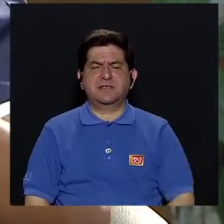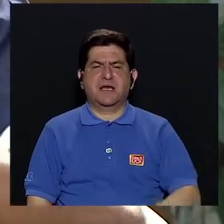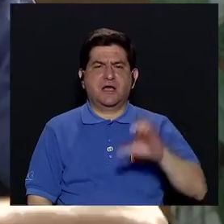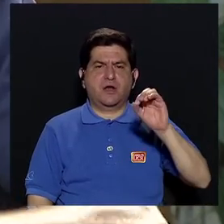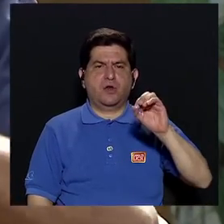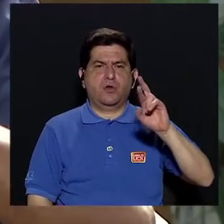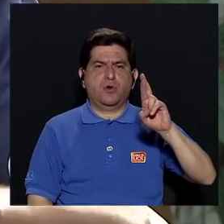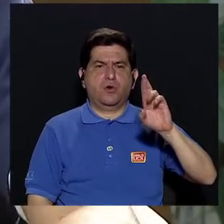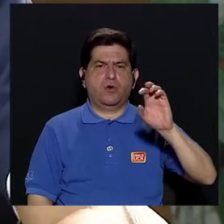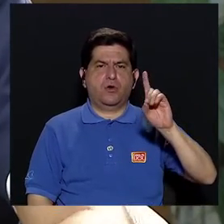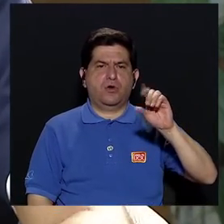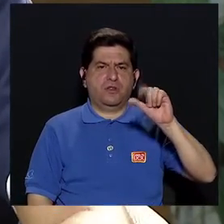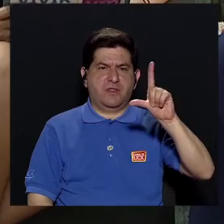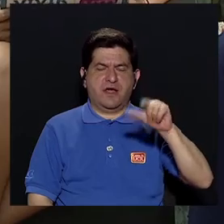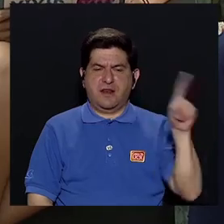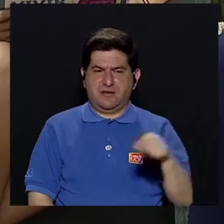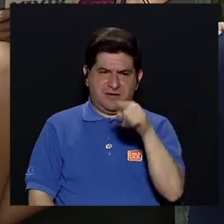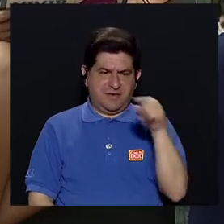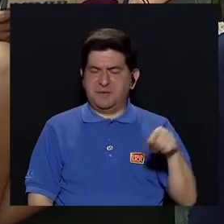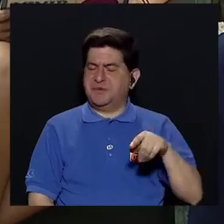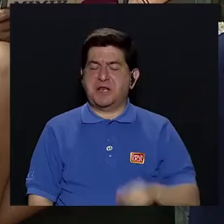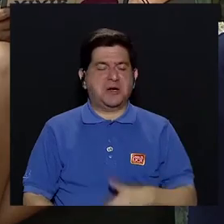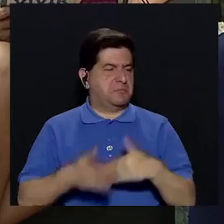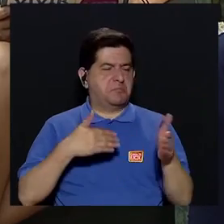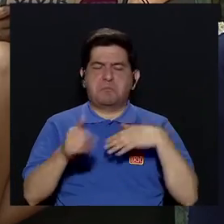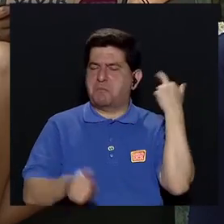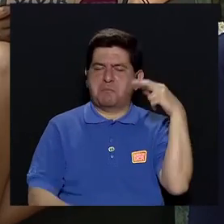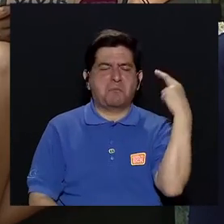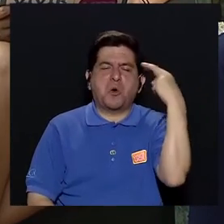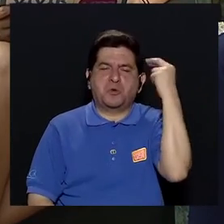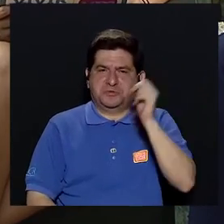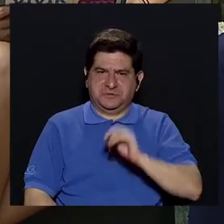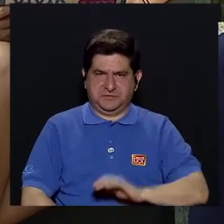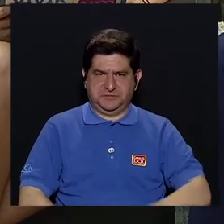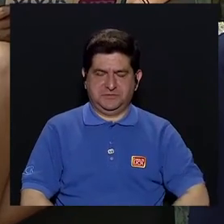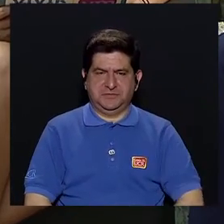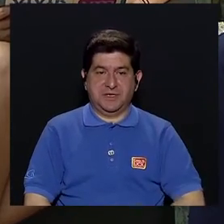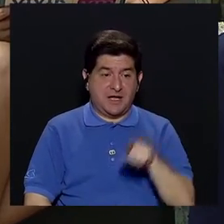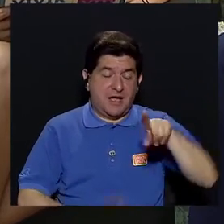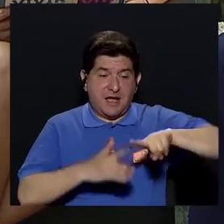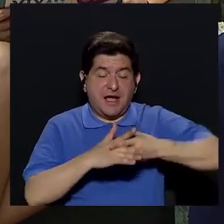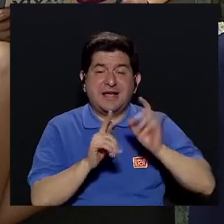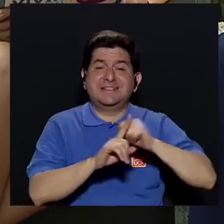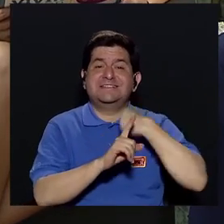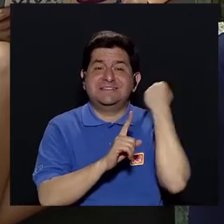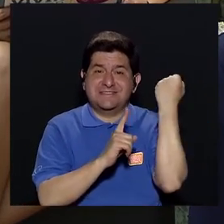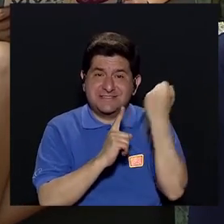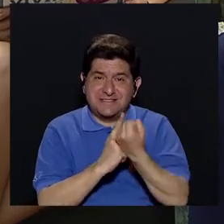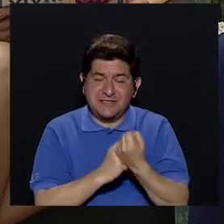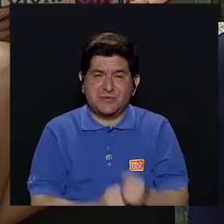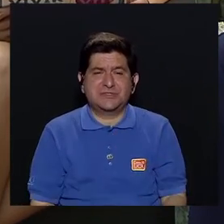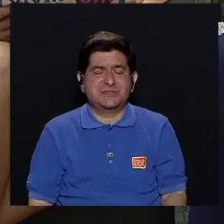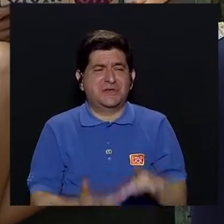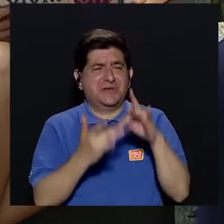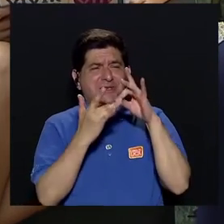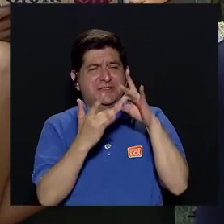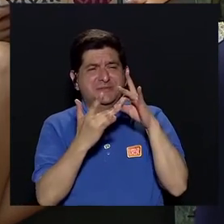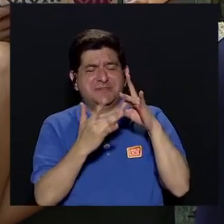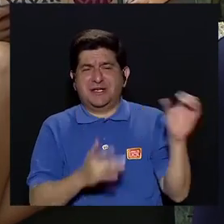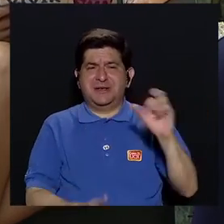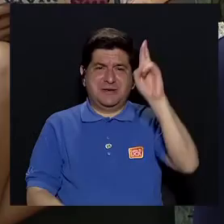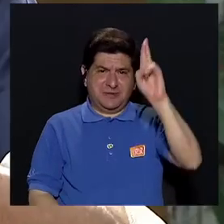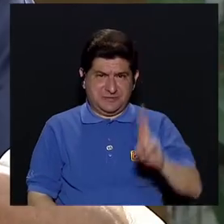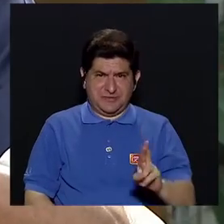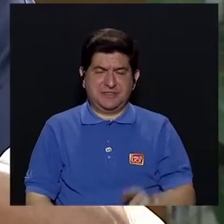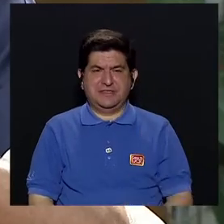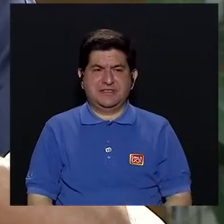cordal por X motivo, por el motivo que sea. Entonces, ahí comienza una situación, particularmente en Costa